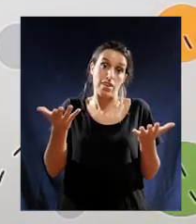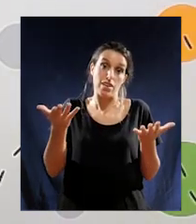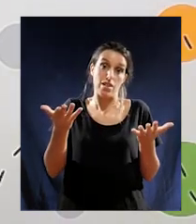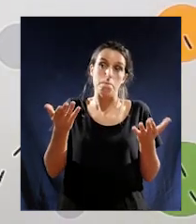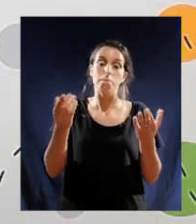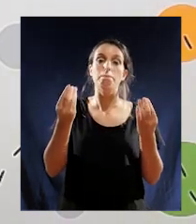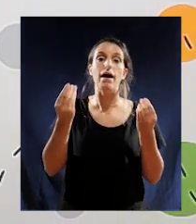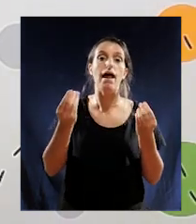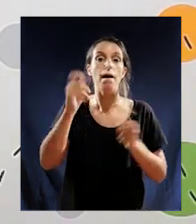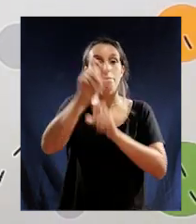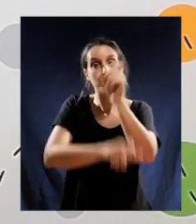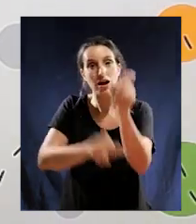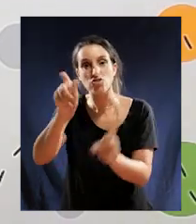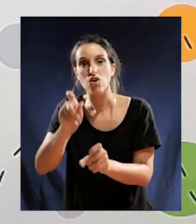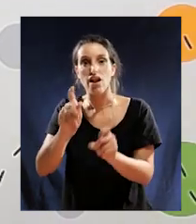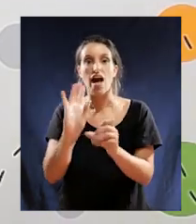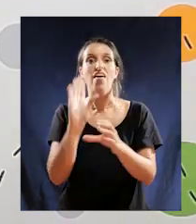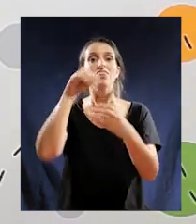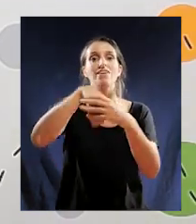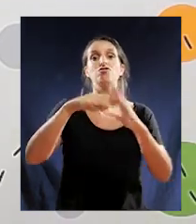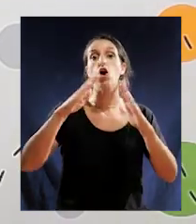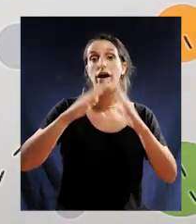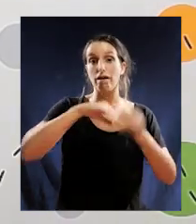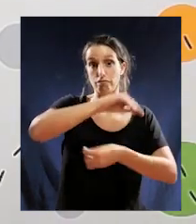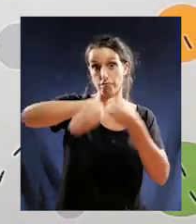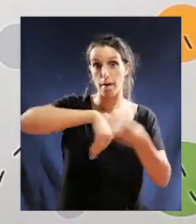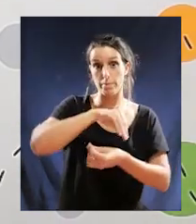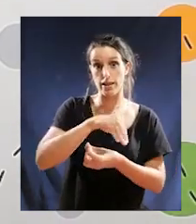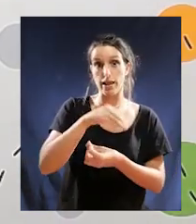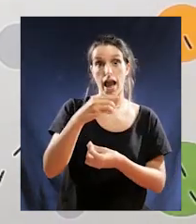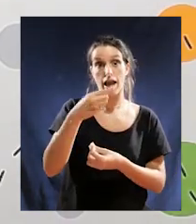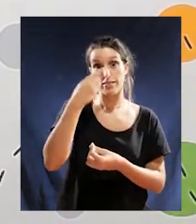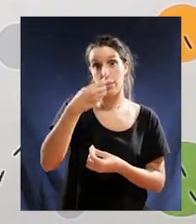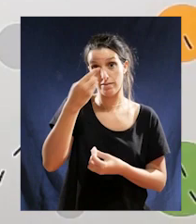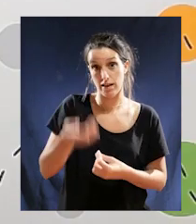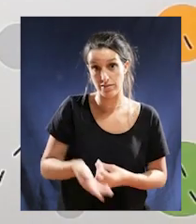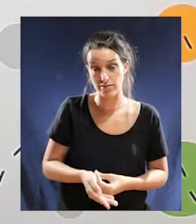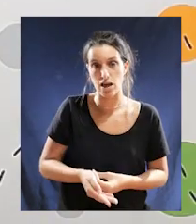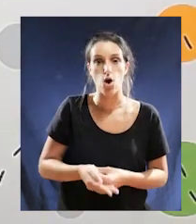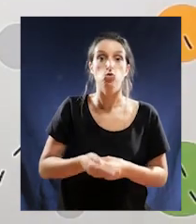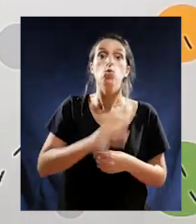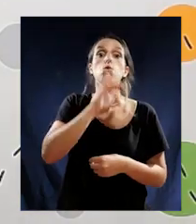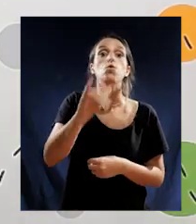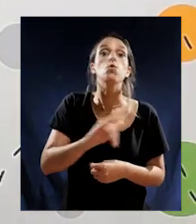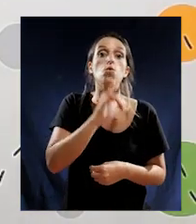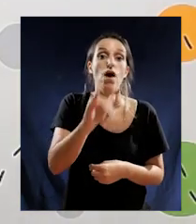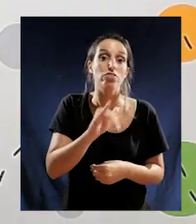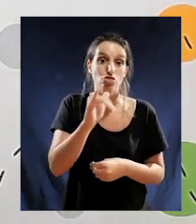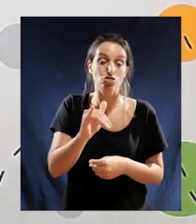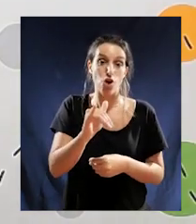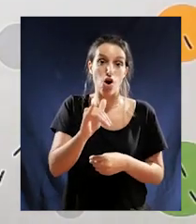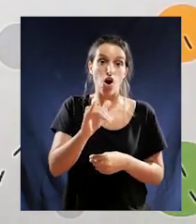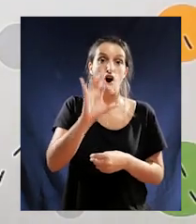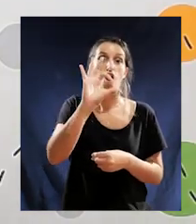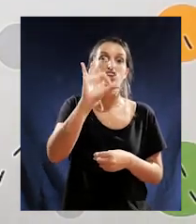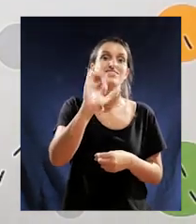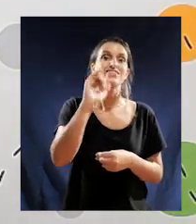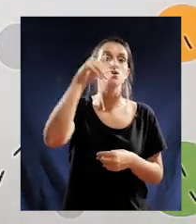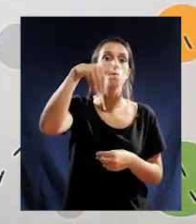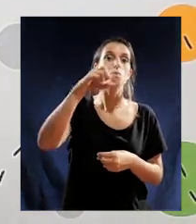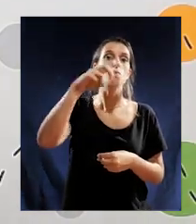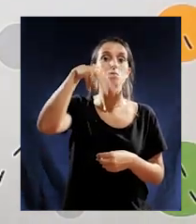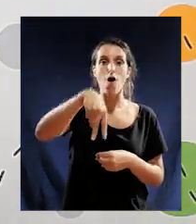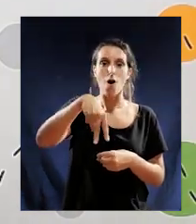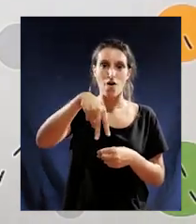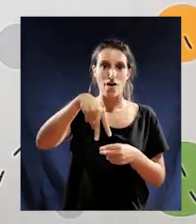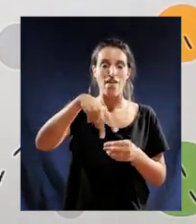supuesto para quienes estamos en las casas un cuento de isaac asimov un cuento de ciencia ficción de ese famoso escritor